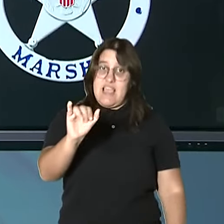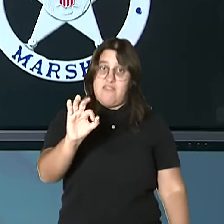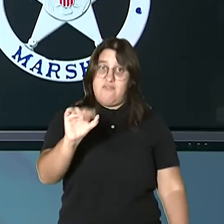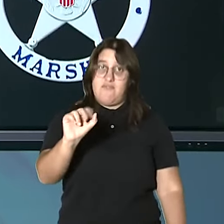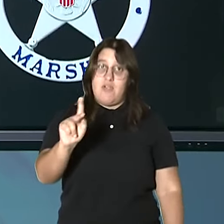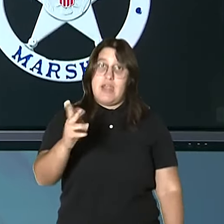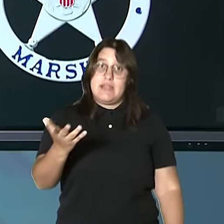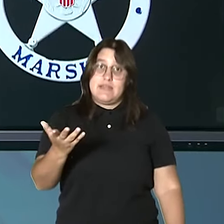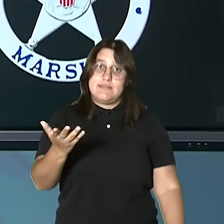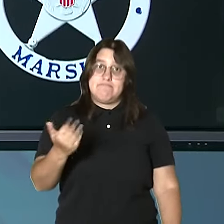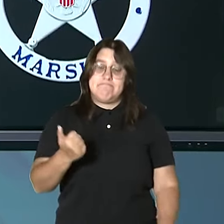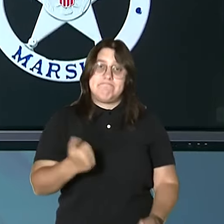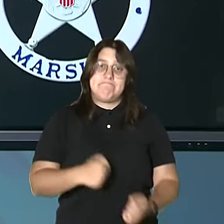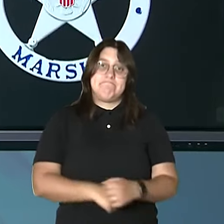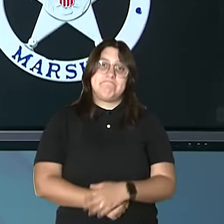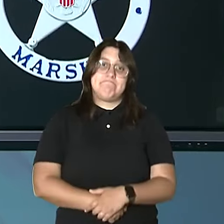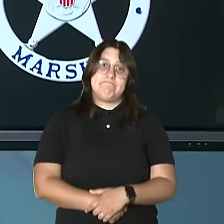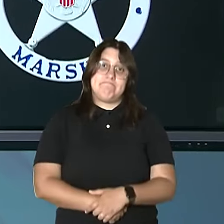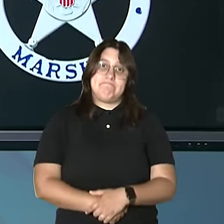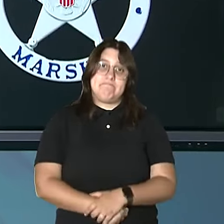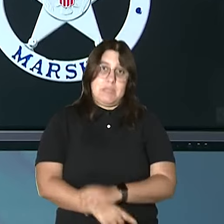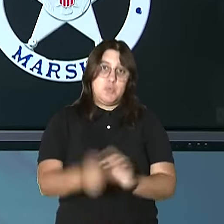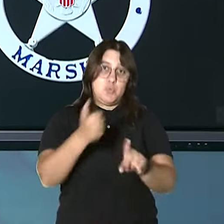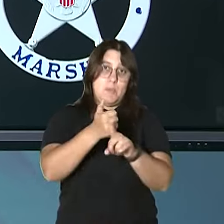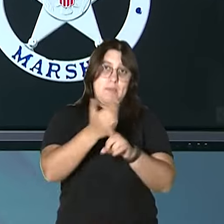J. Frank, y tú mismo, J. Frank.